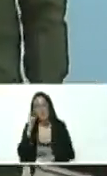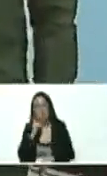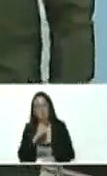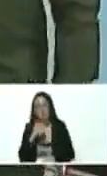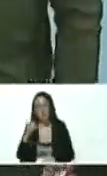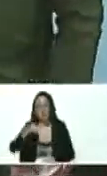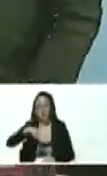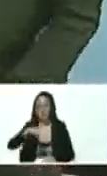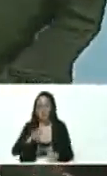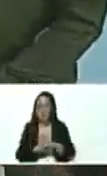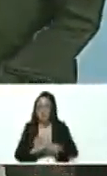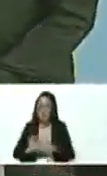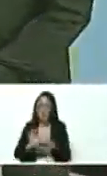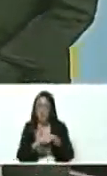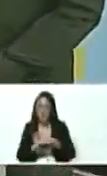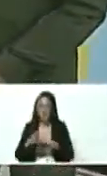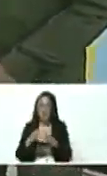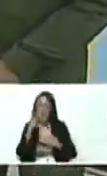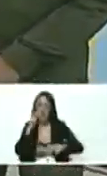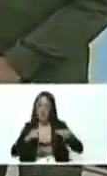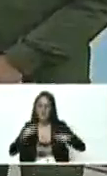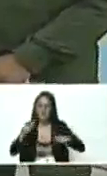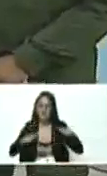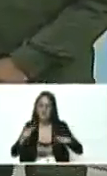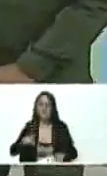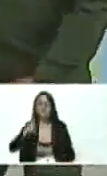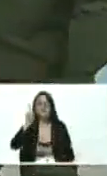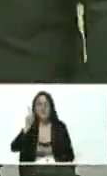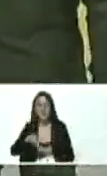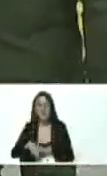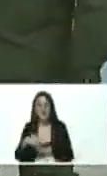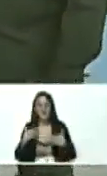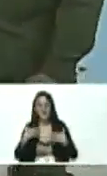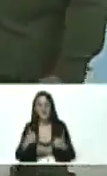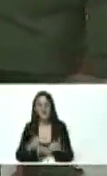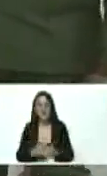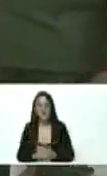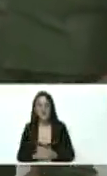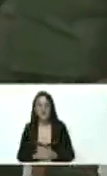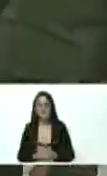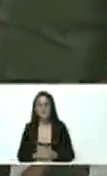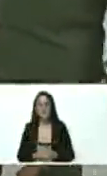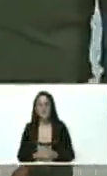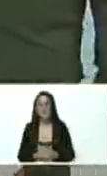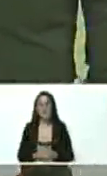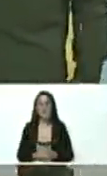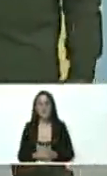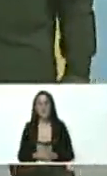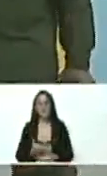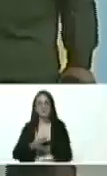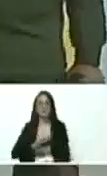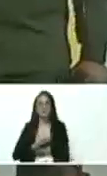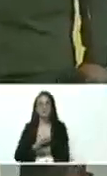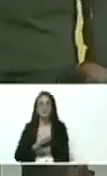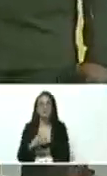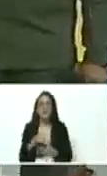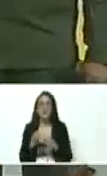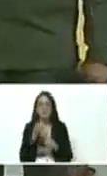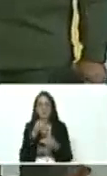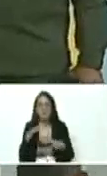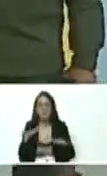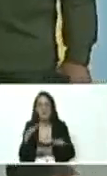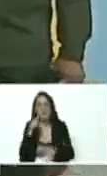aquí en unión cívico-militar y también con la salud, con nuestro alcalde Aarón Varela, con este hermoso pueblo,